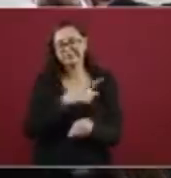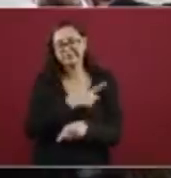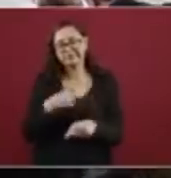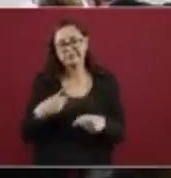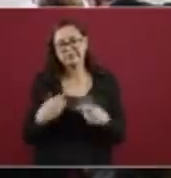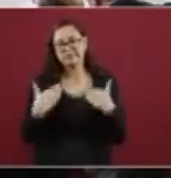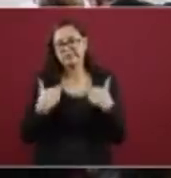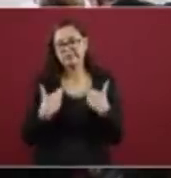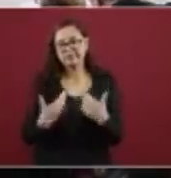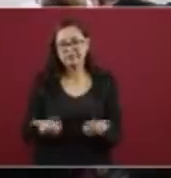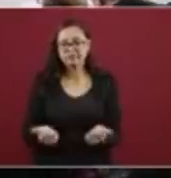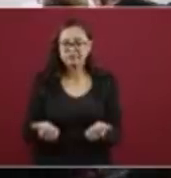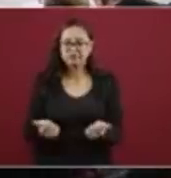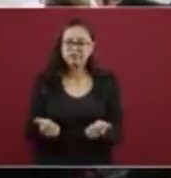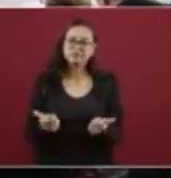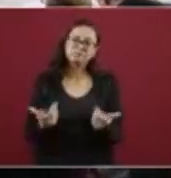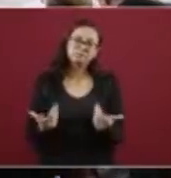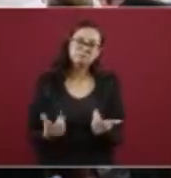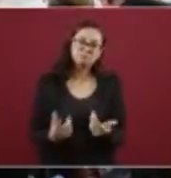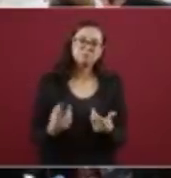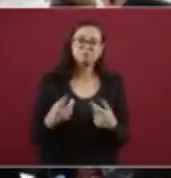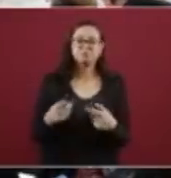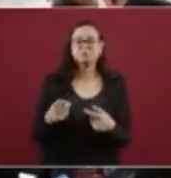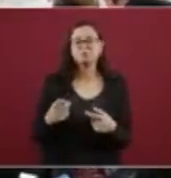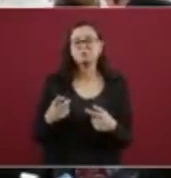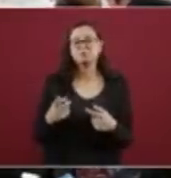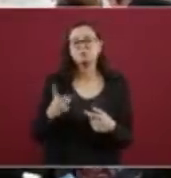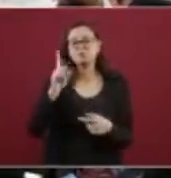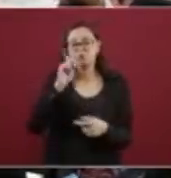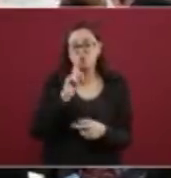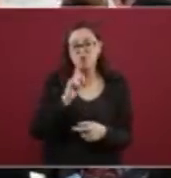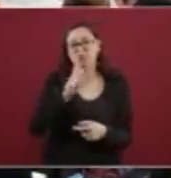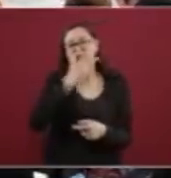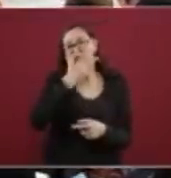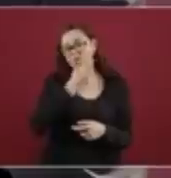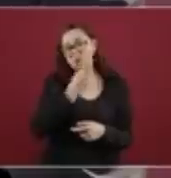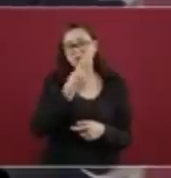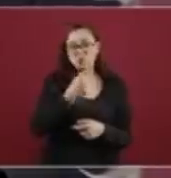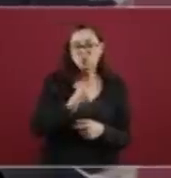una persona, dos, mujer o hombre,